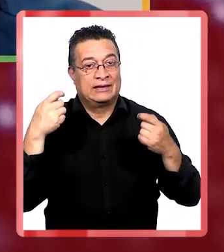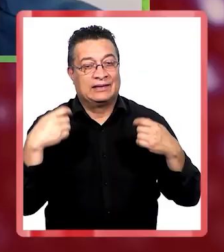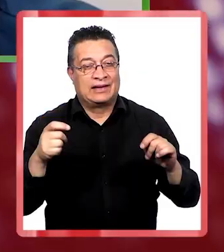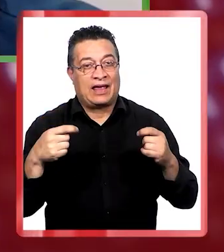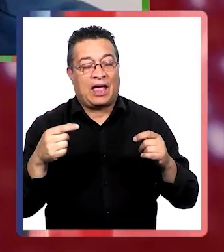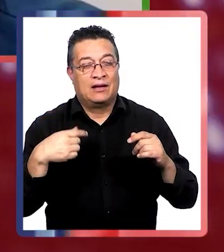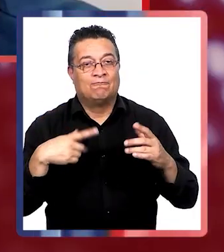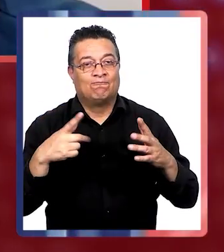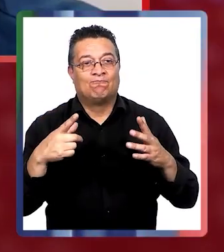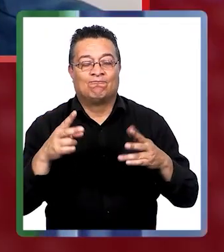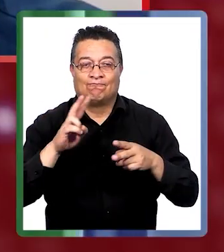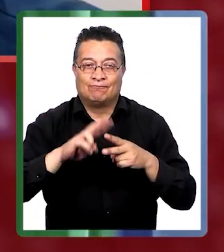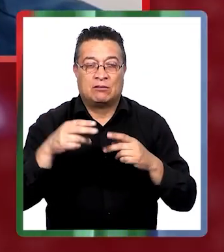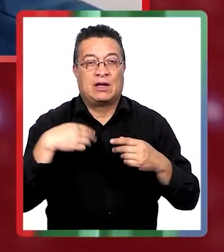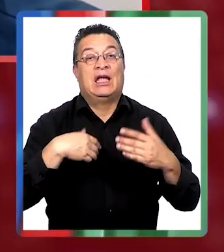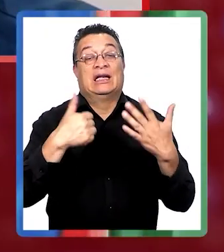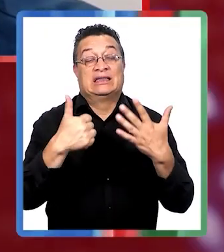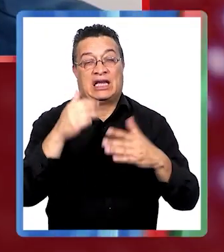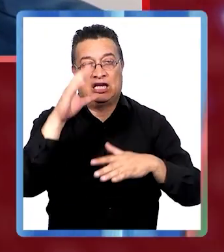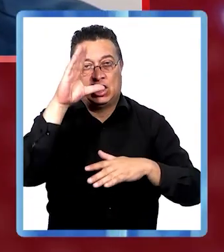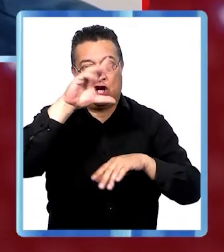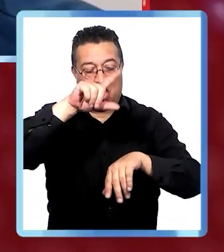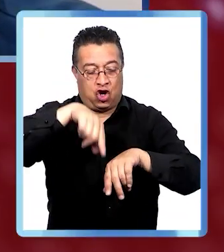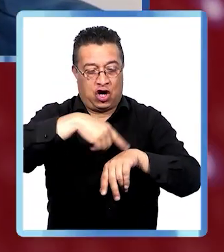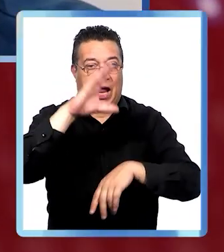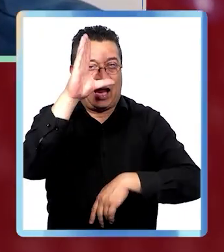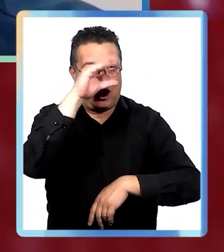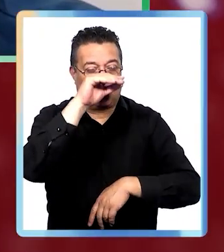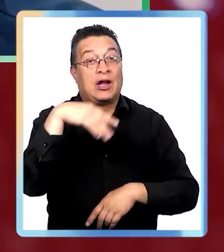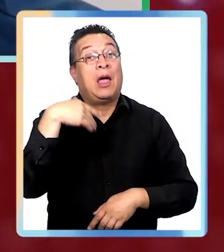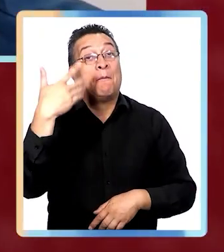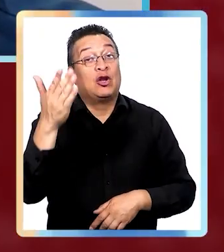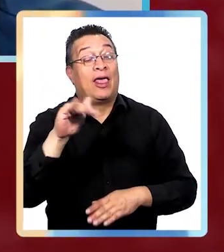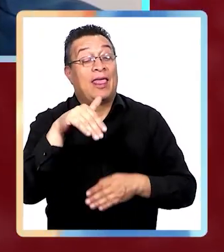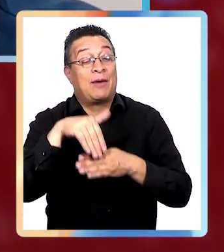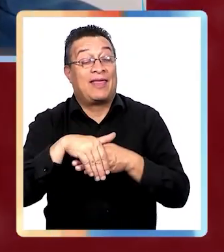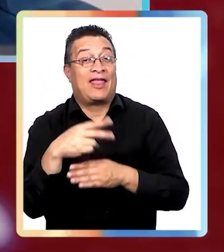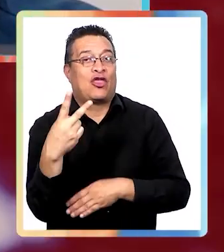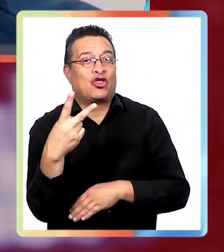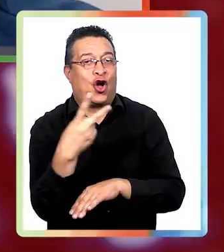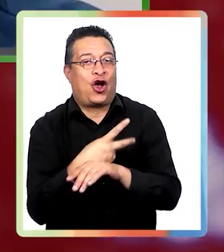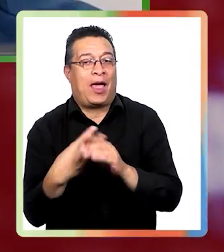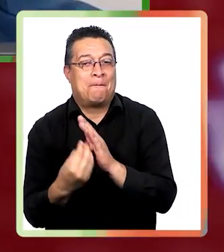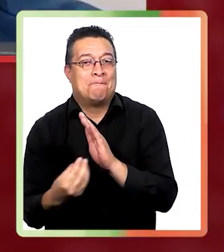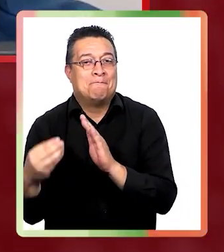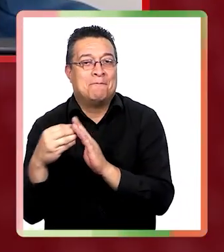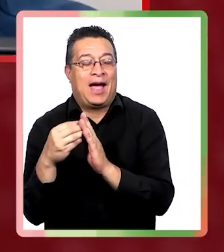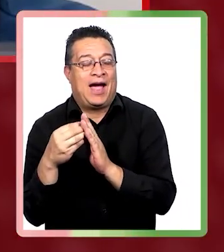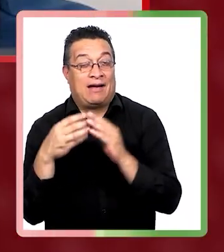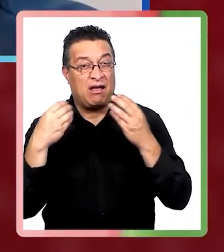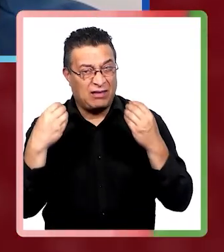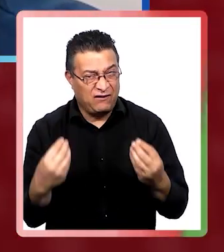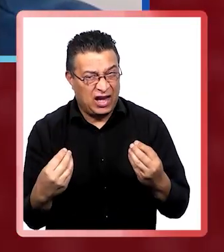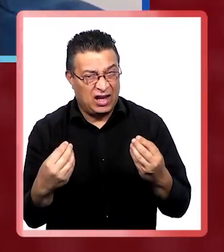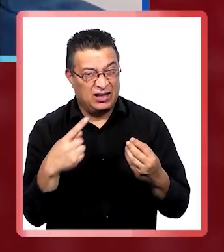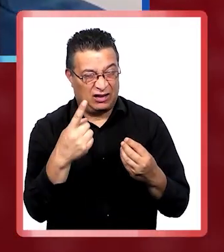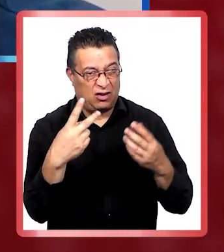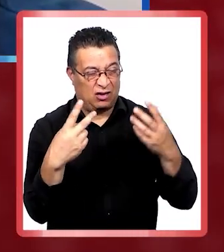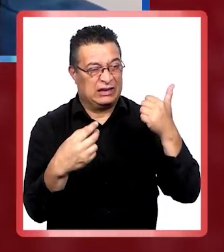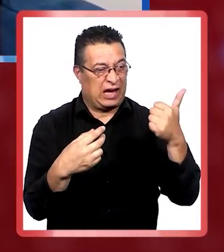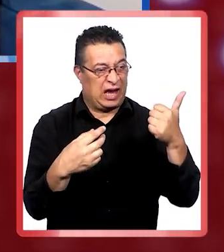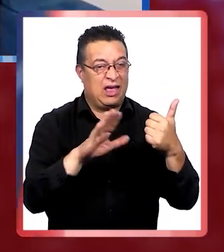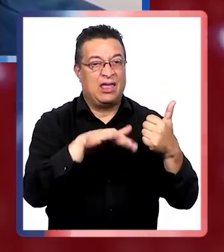matemático de intentar compensar, ¿no? Ya dormí 6 horas en la noche, pero duermo 2 horitas en la tarde para intentar recuperar. ¿Qué es lo